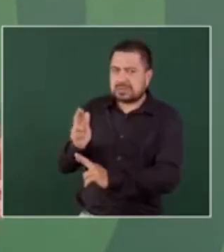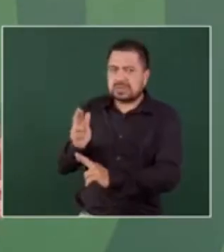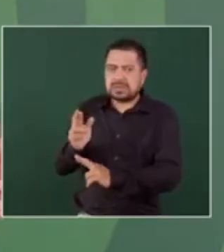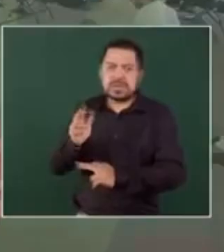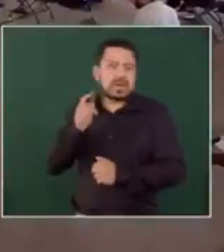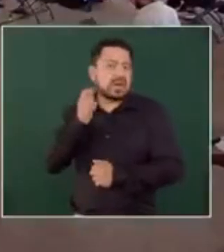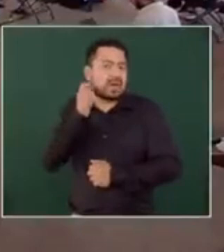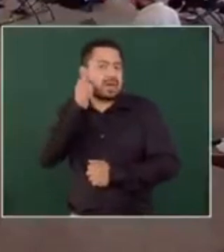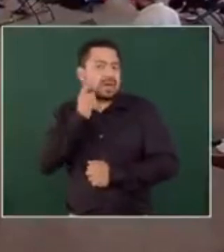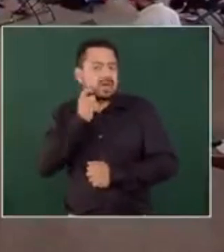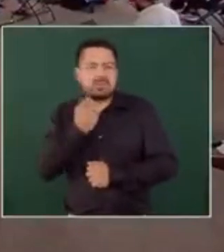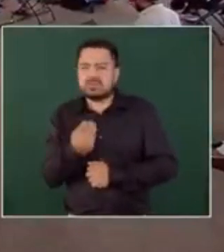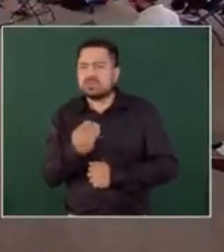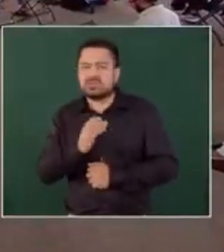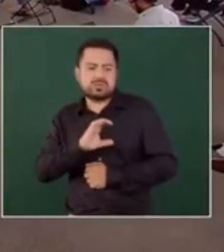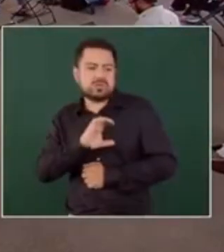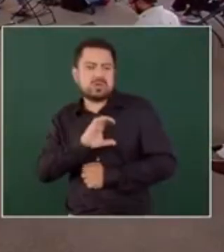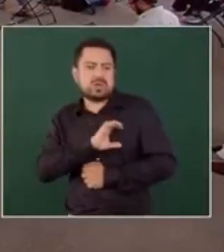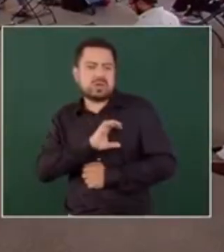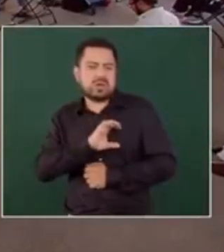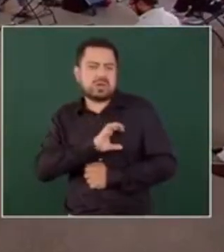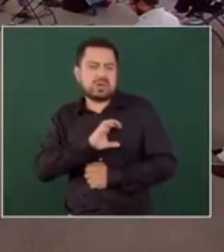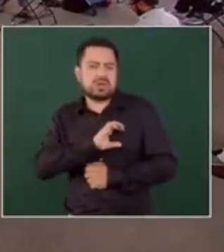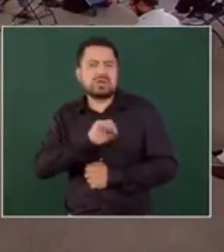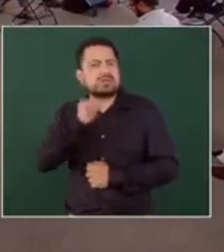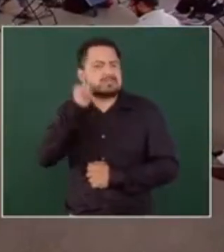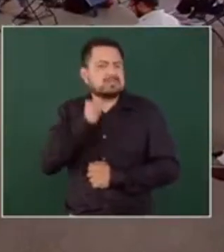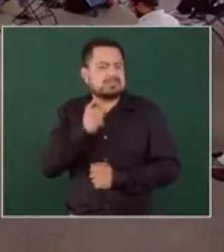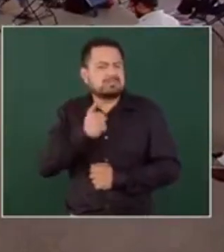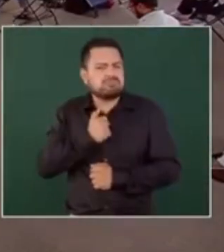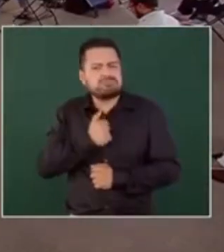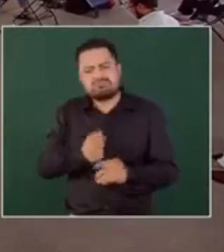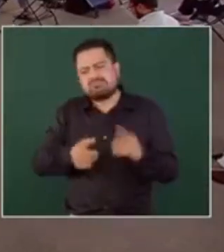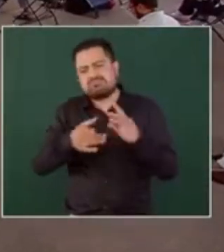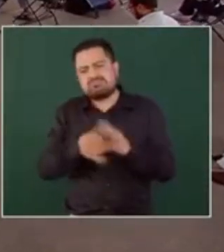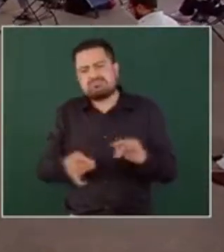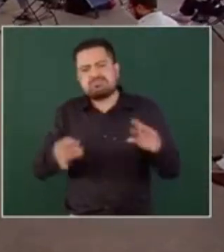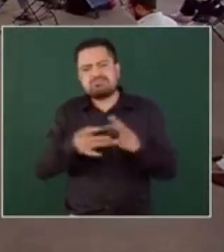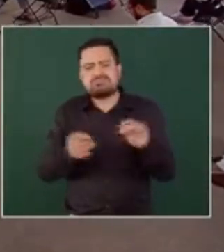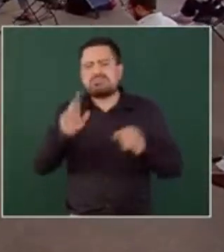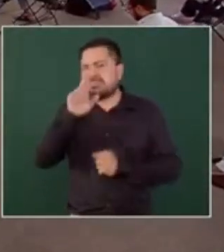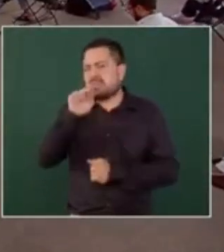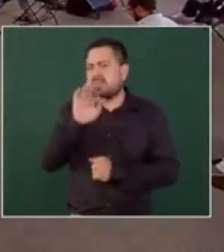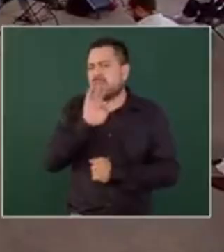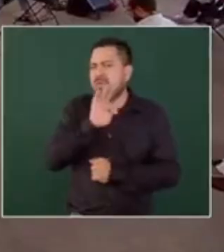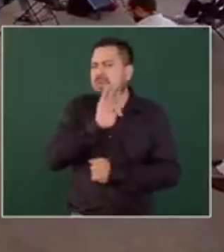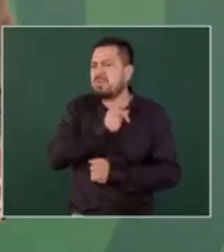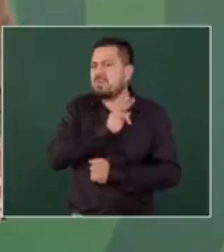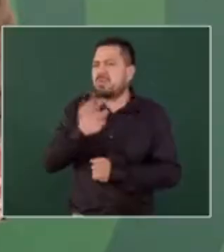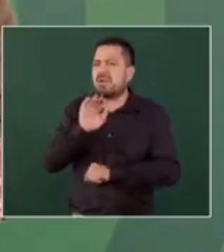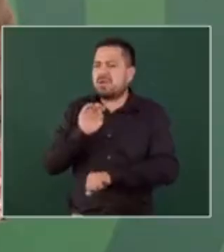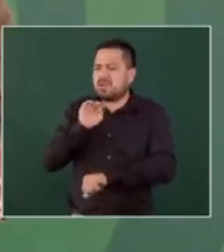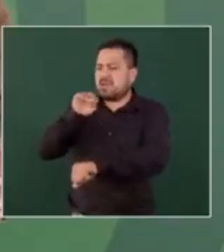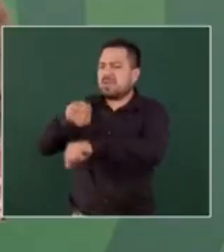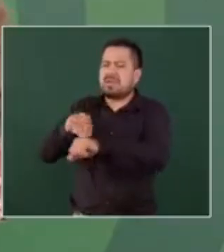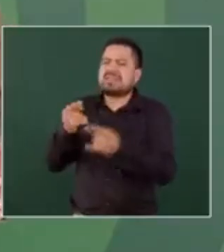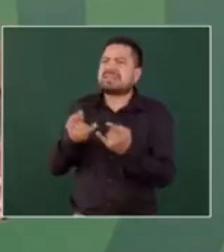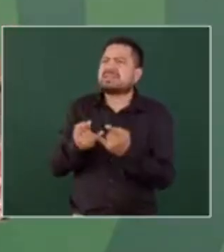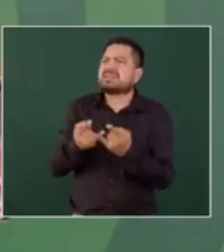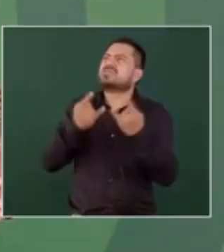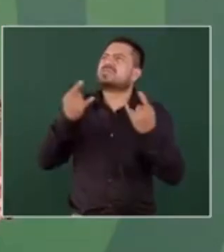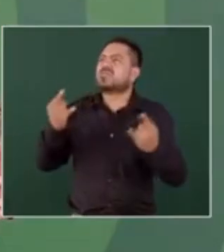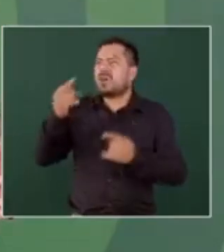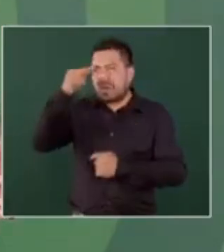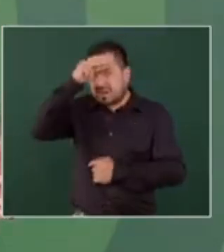Guerrero y mucho cariño, siempre lo he dicho, no se podría escribir la historia de México